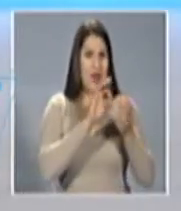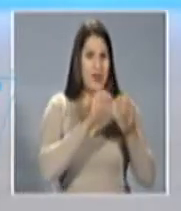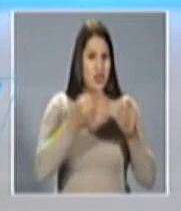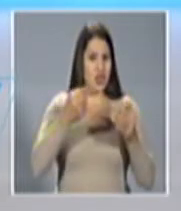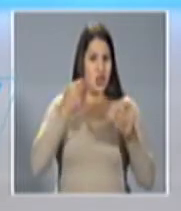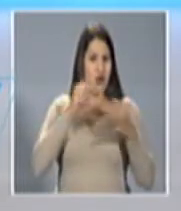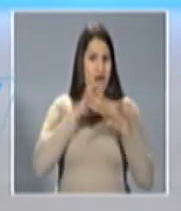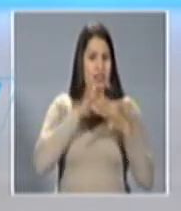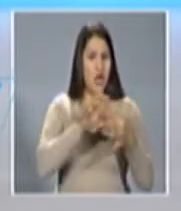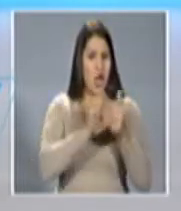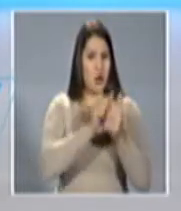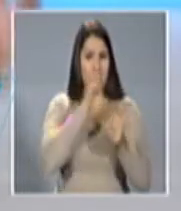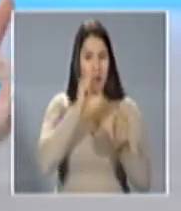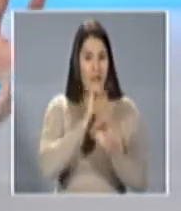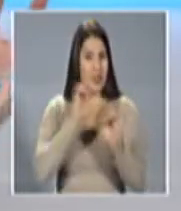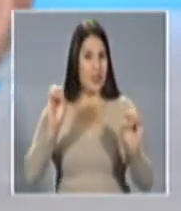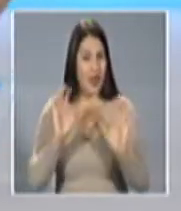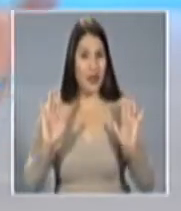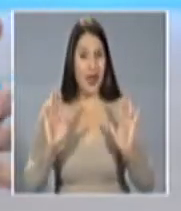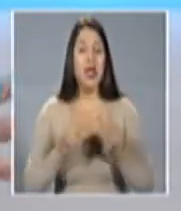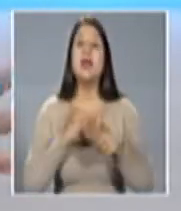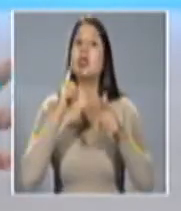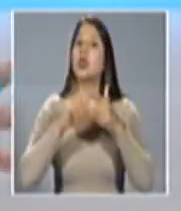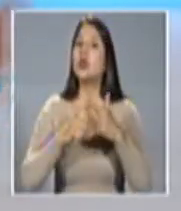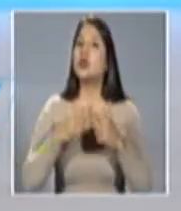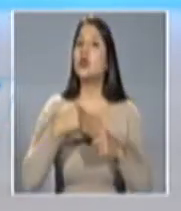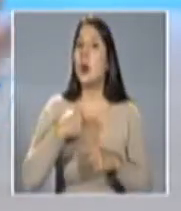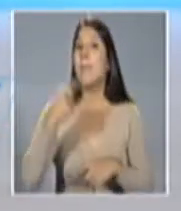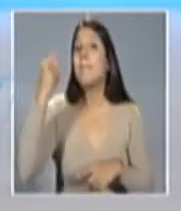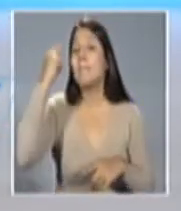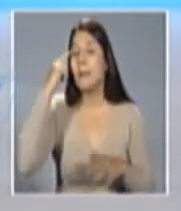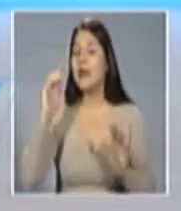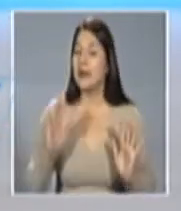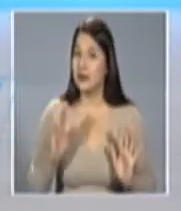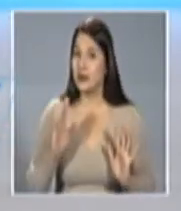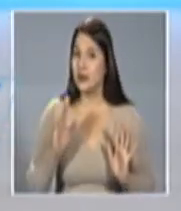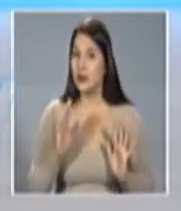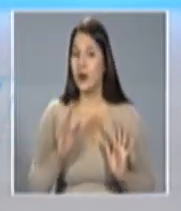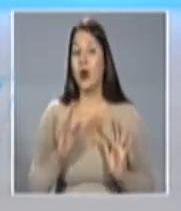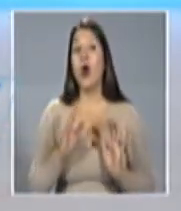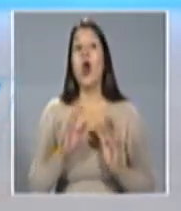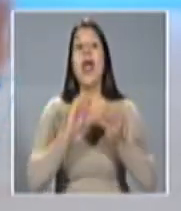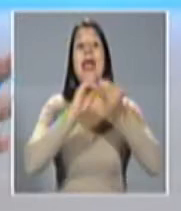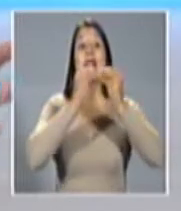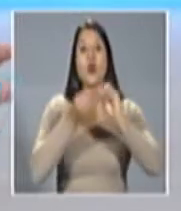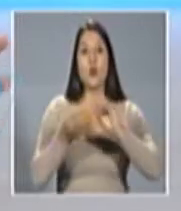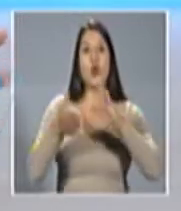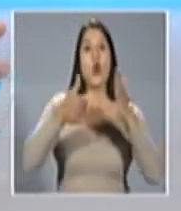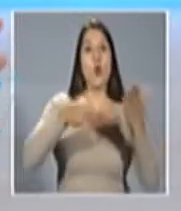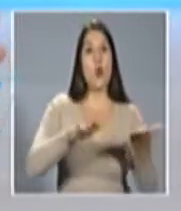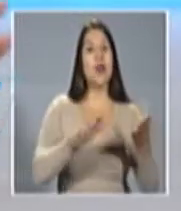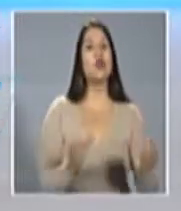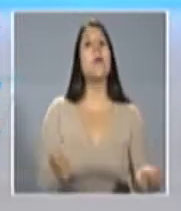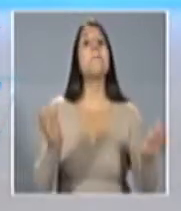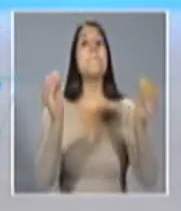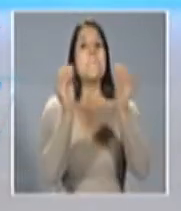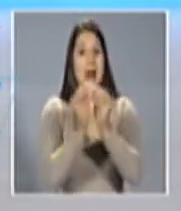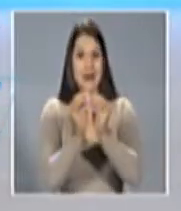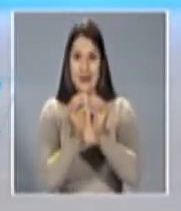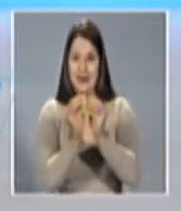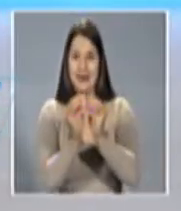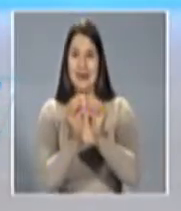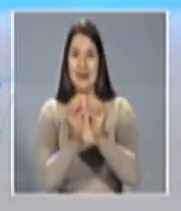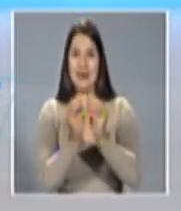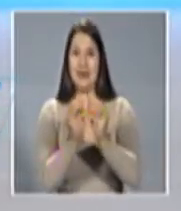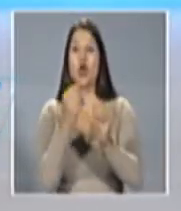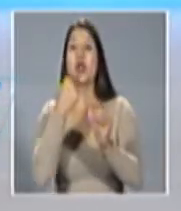Costa Rica deberíamos extrapolarla con esos otros indicadores. Creo que la cifra de homicidios es mayor a la que ya hemos dicho, e inclusive